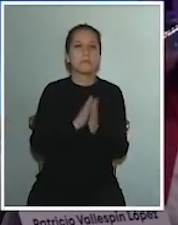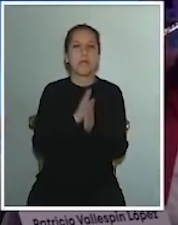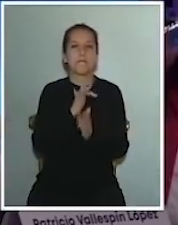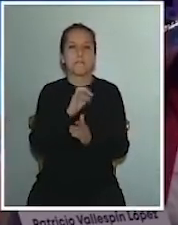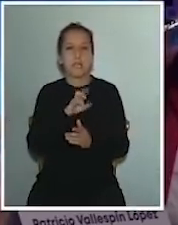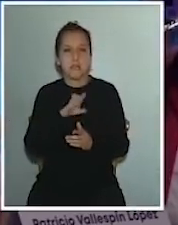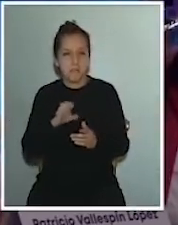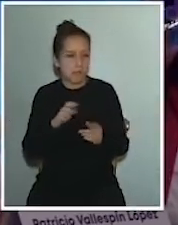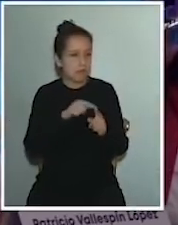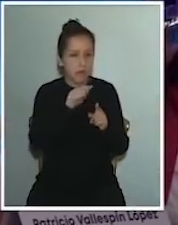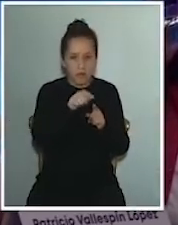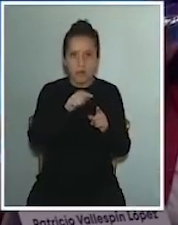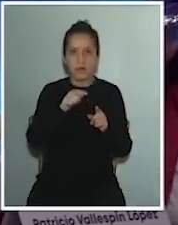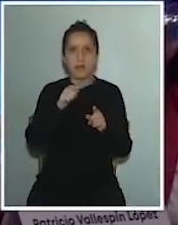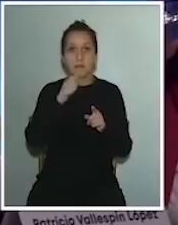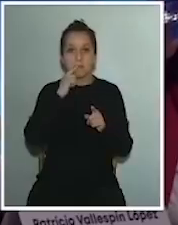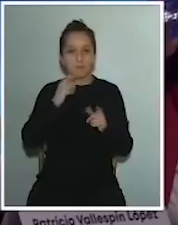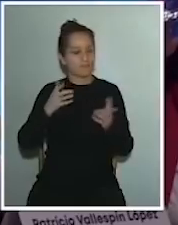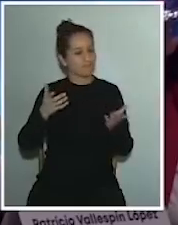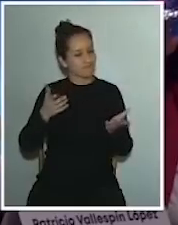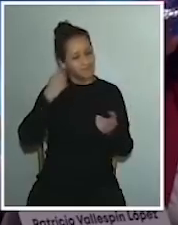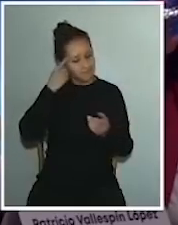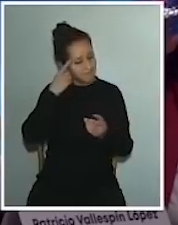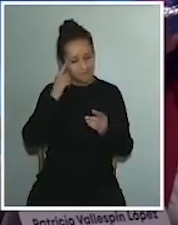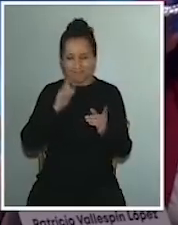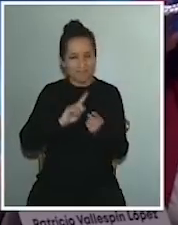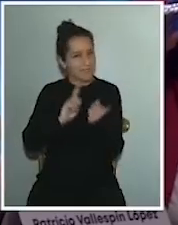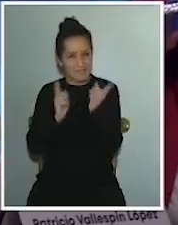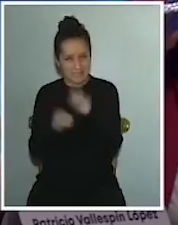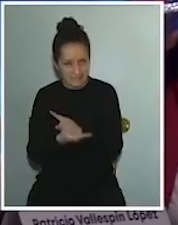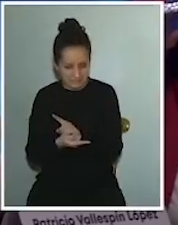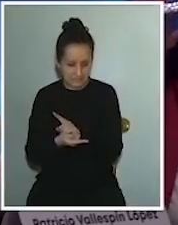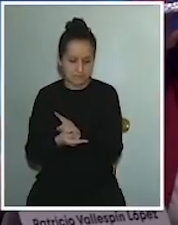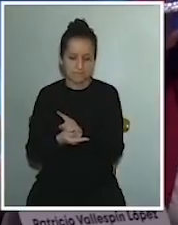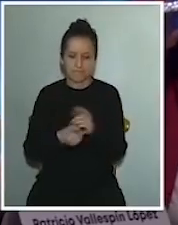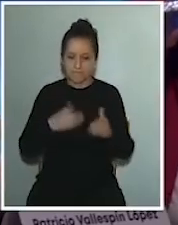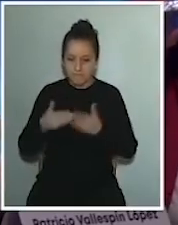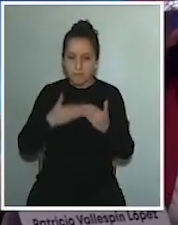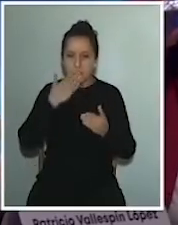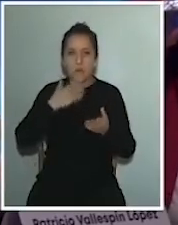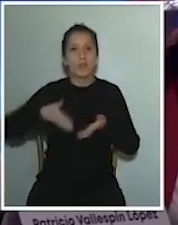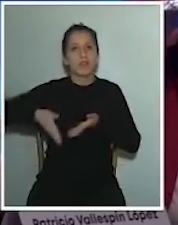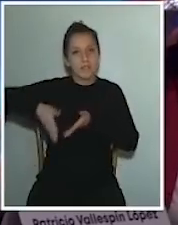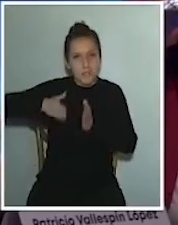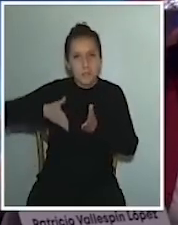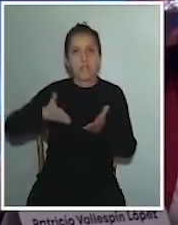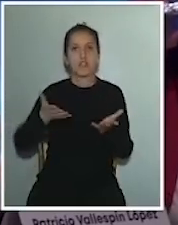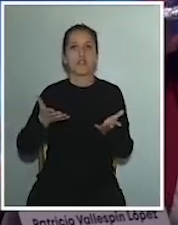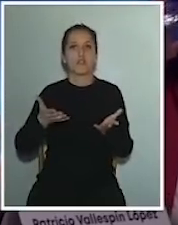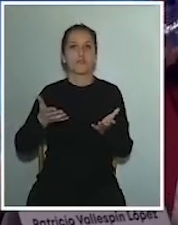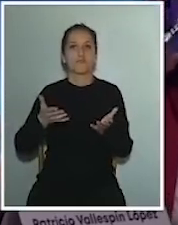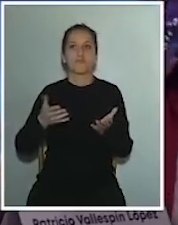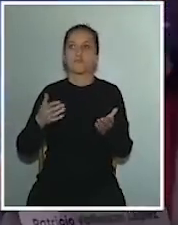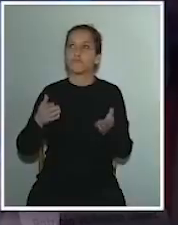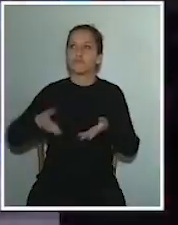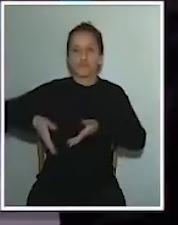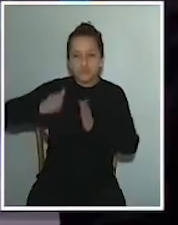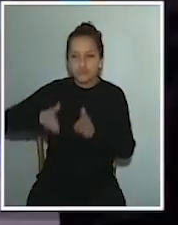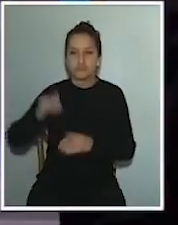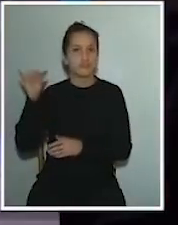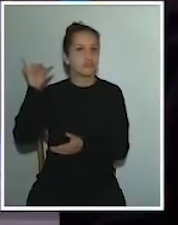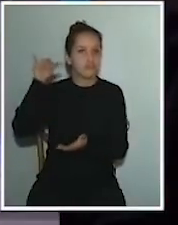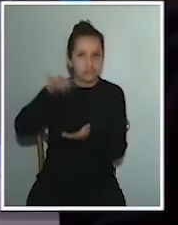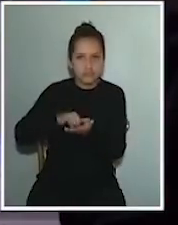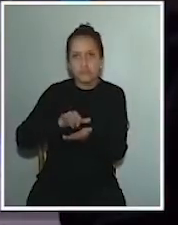hacemos una migración a la inversa para lograr eso claramente tenemos que mejorar en conectividad en conectividad terrestre en conectividad